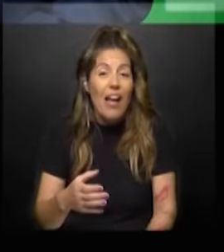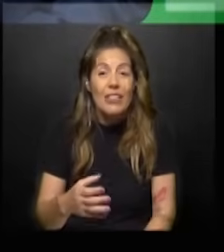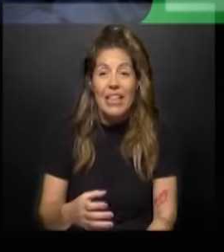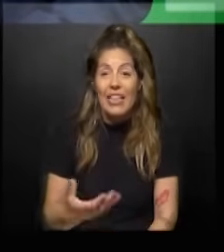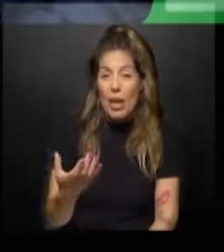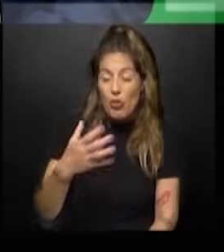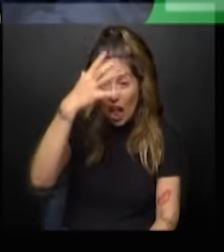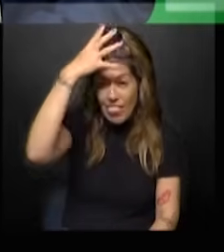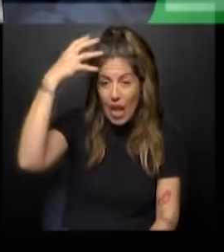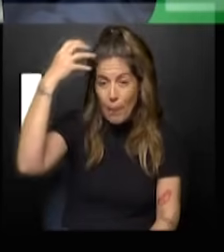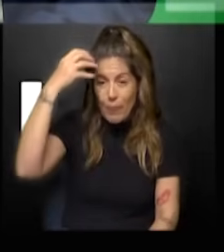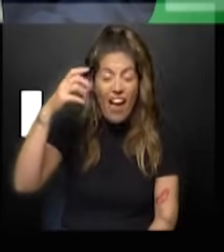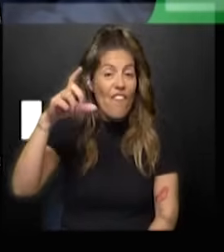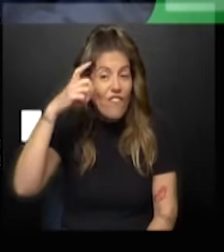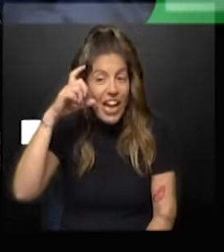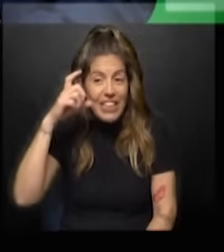¿no?